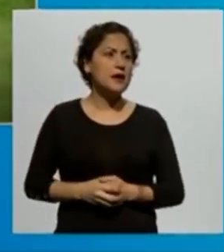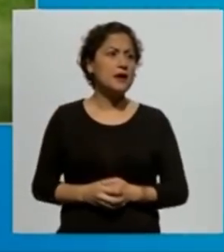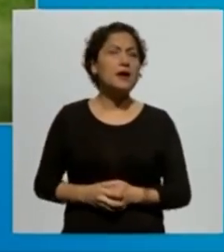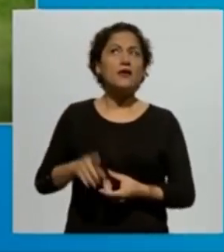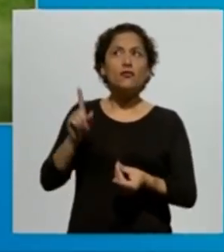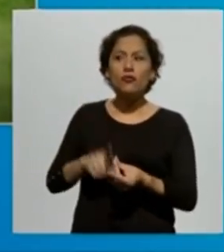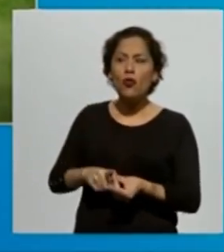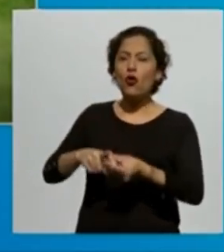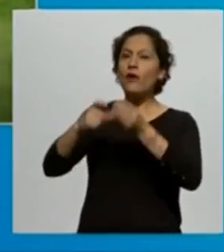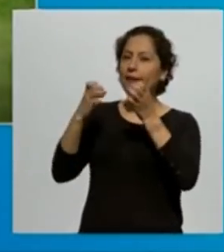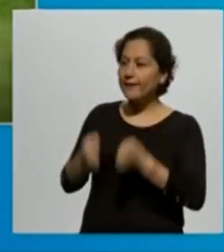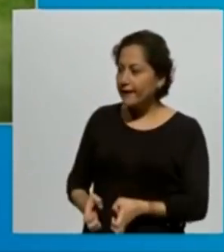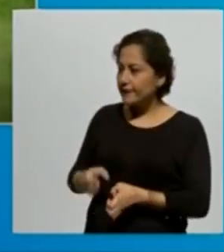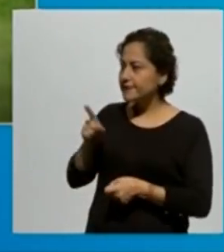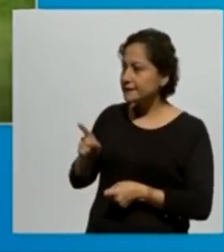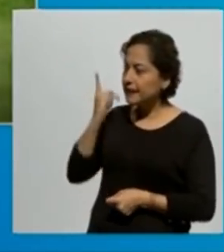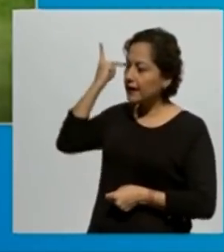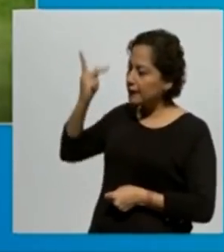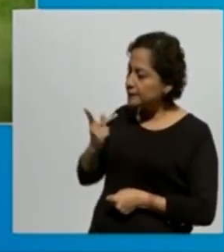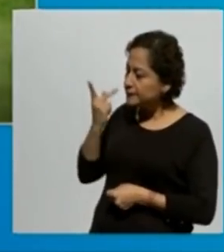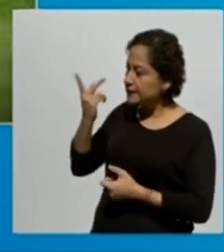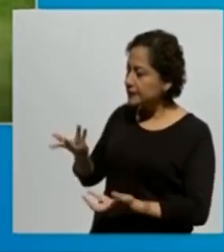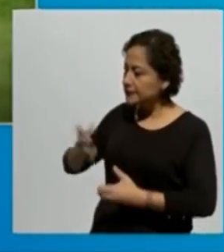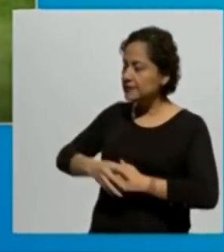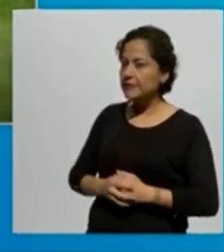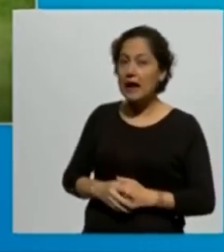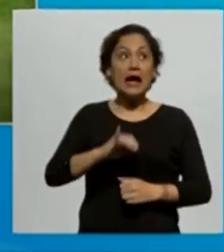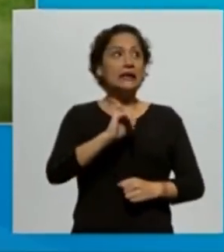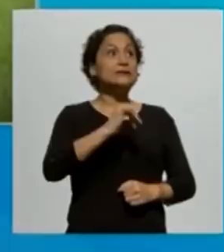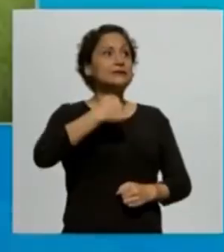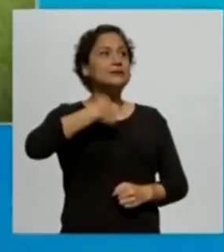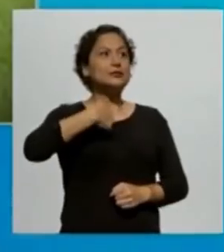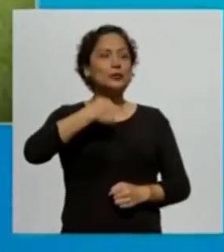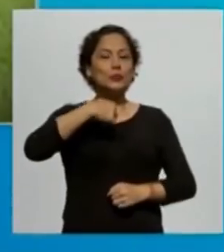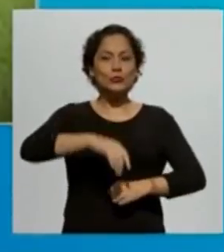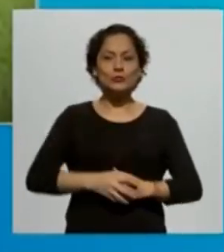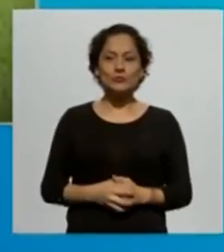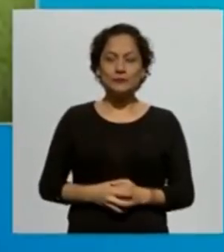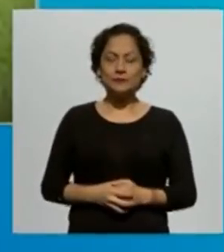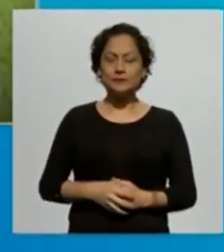¿Dónde está mi príncipe? ¡Ah, sí! ¡Soy yo!